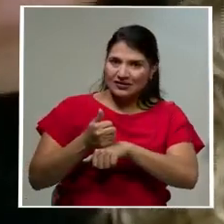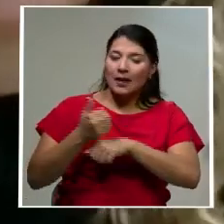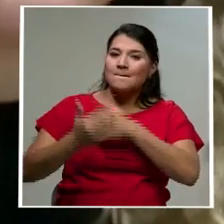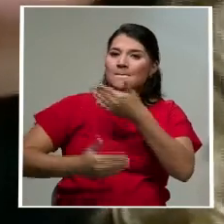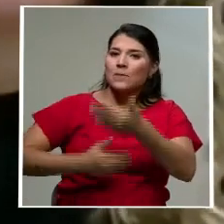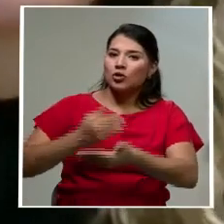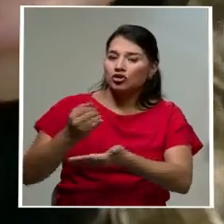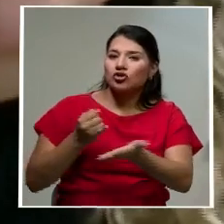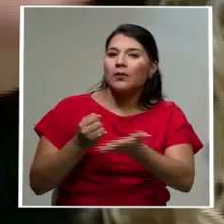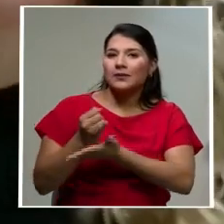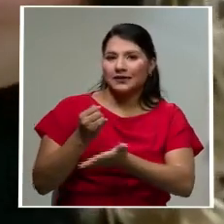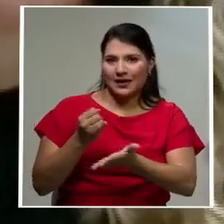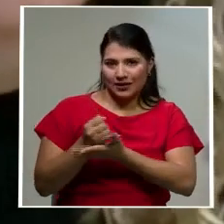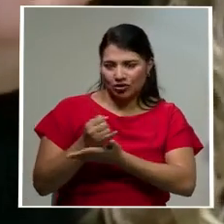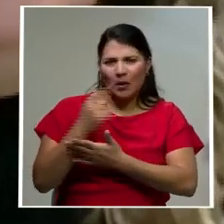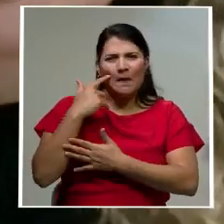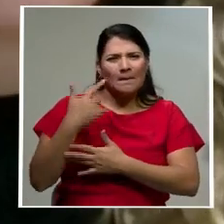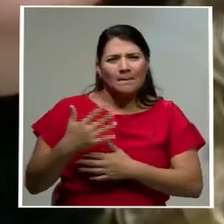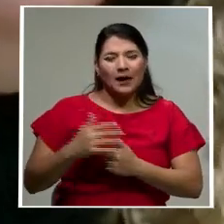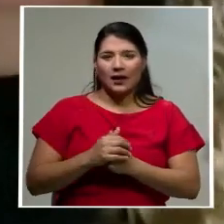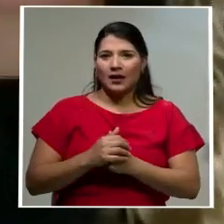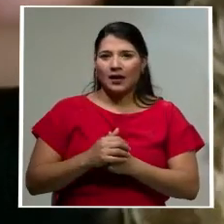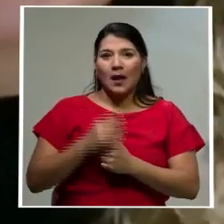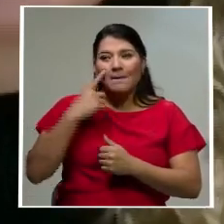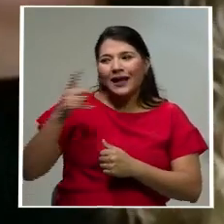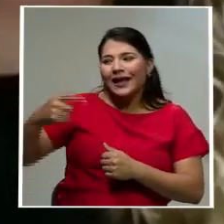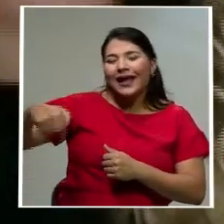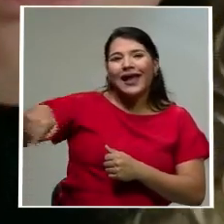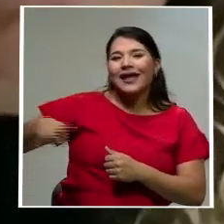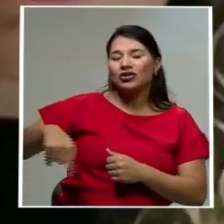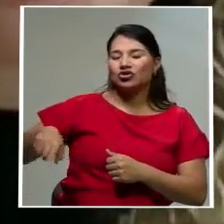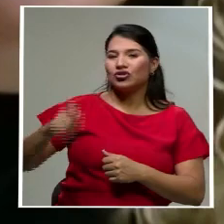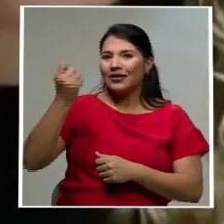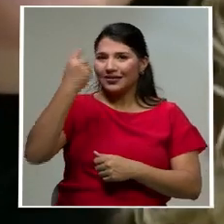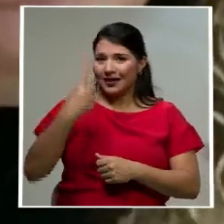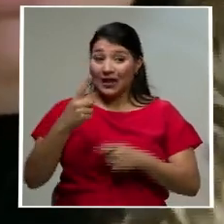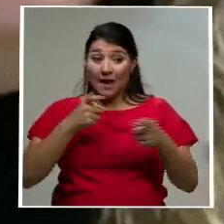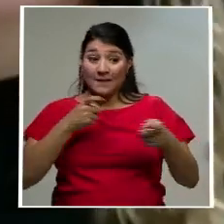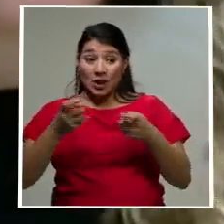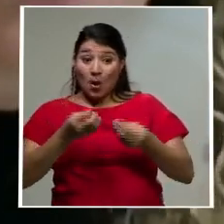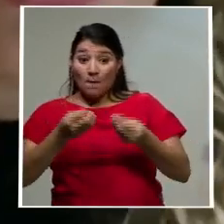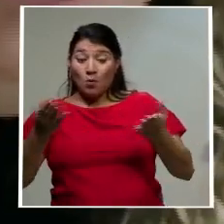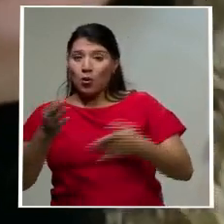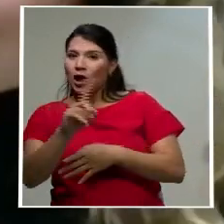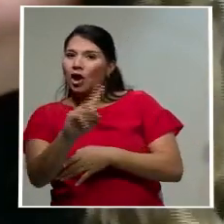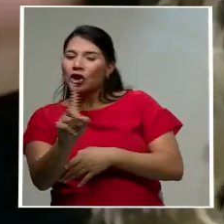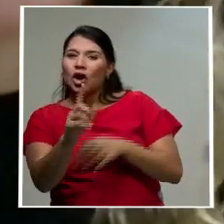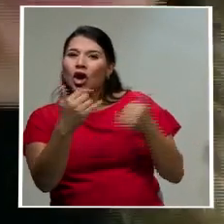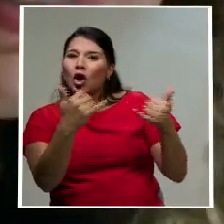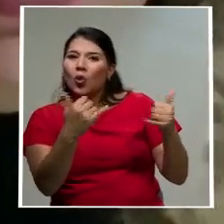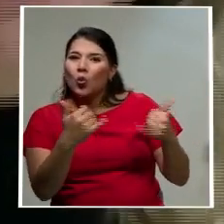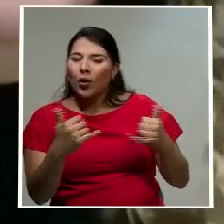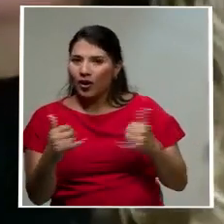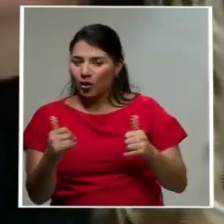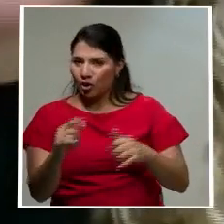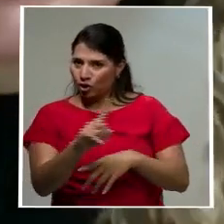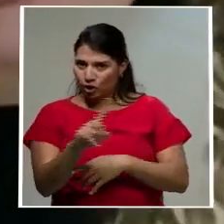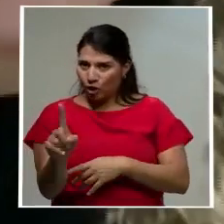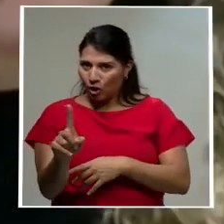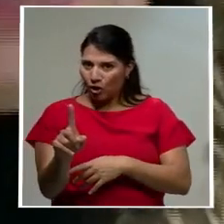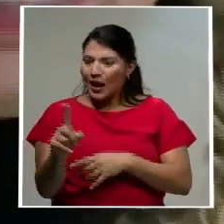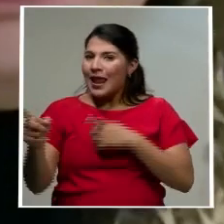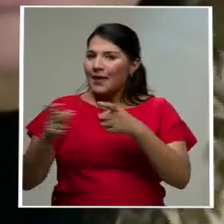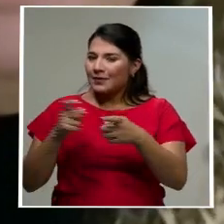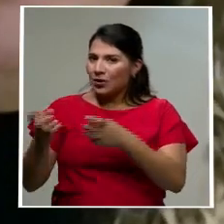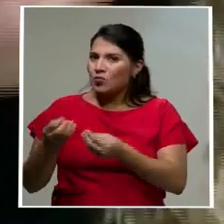pública no es exactamente como cuando uno estaba chiquitito y jugaba con legos y lodo y muñecas. O sea,